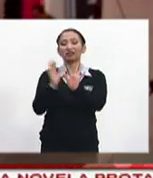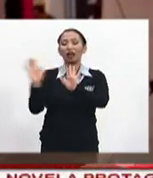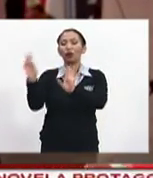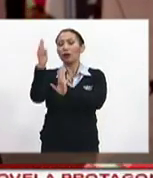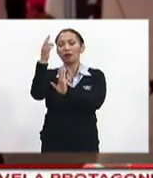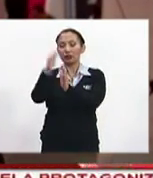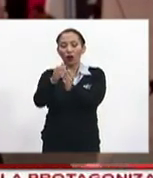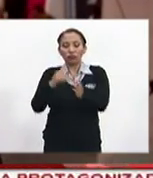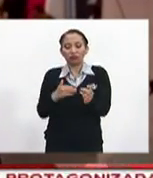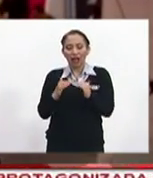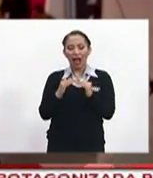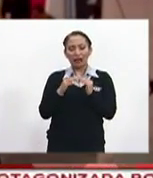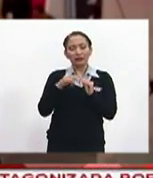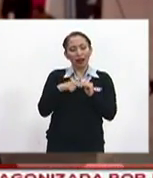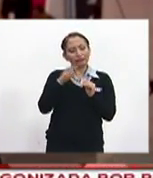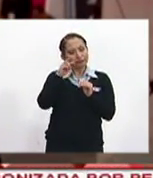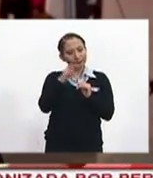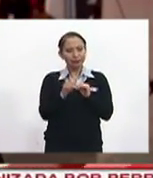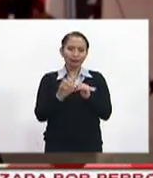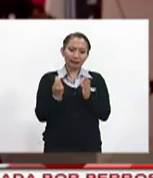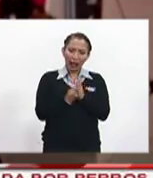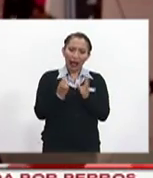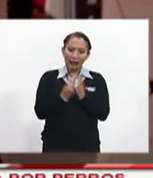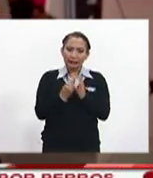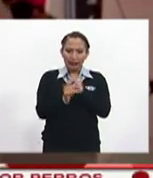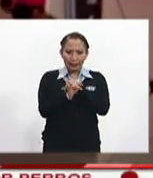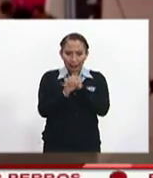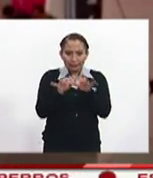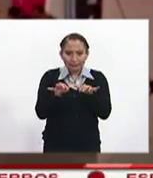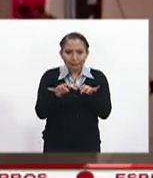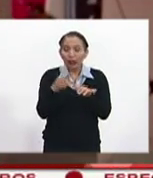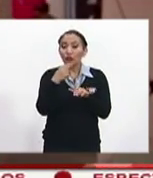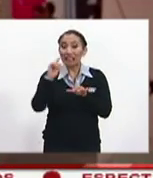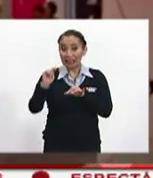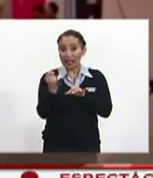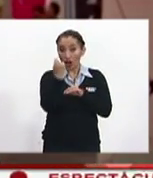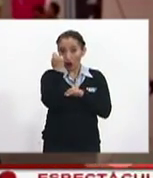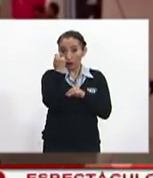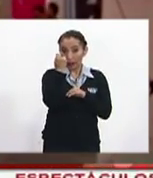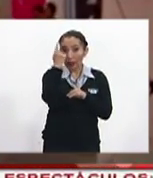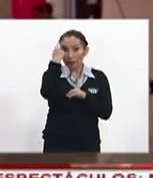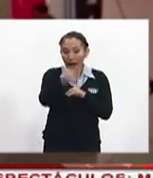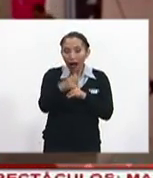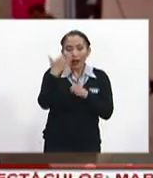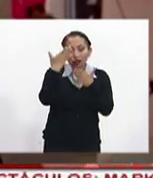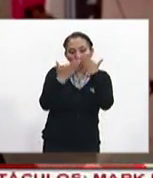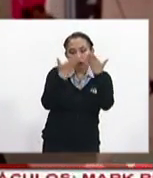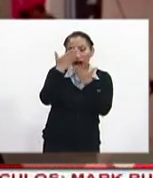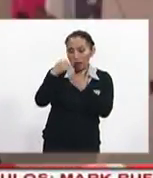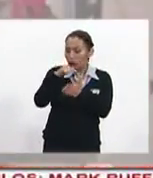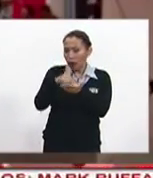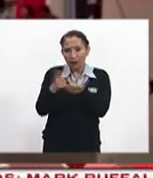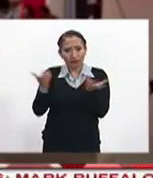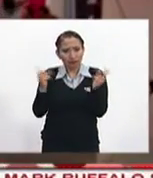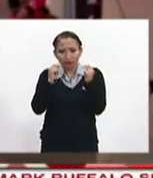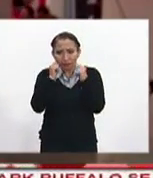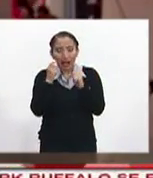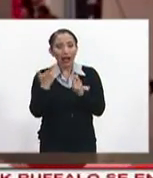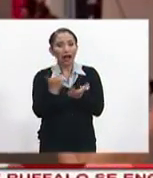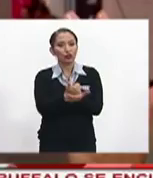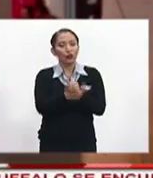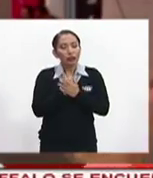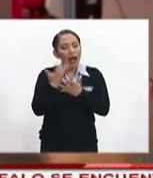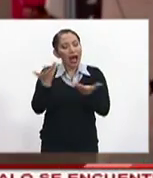una universidad. La educación virtual utiliza la tecnología para poder estudiar de donde estés. Nos ayuda